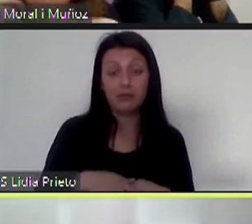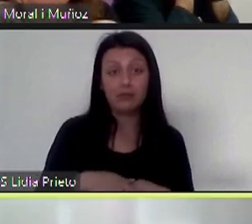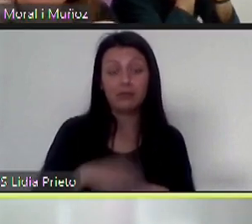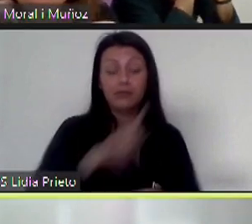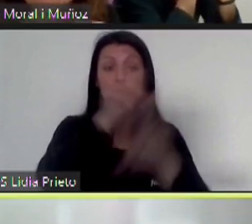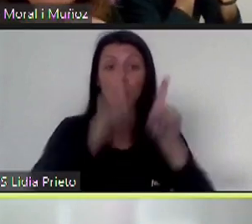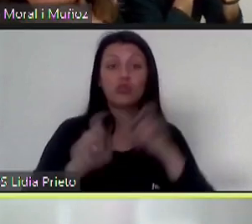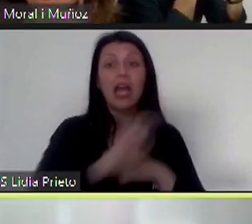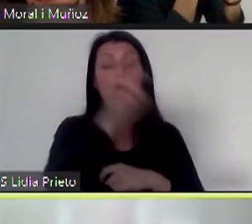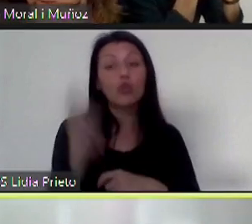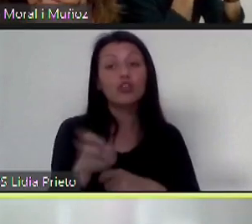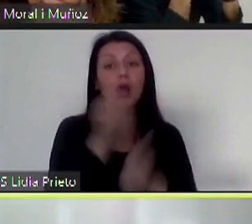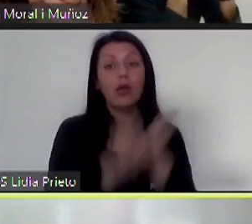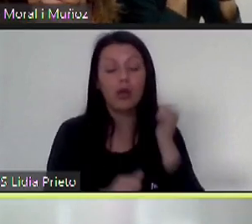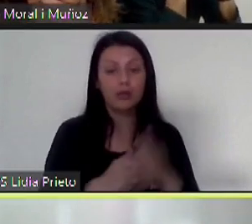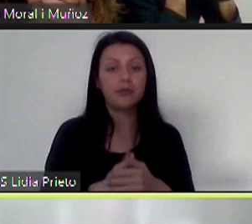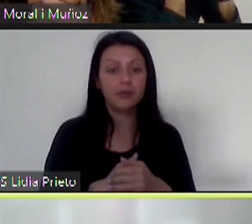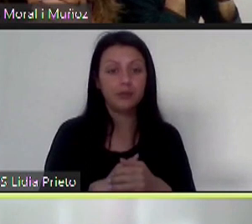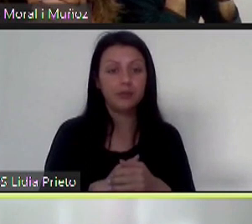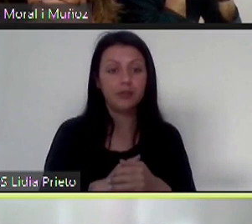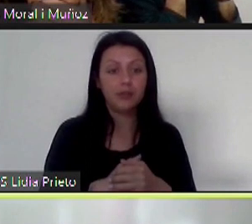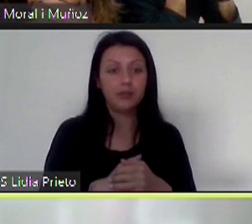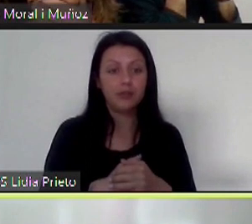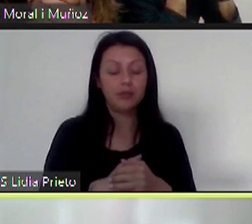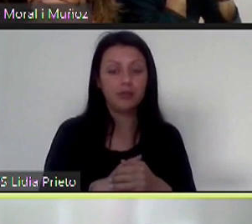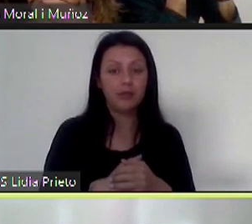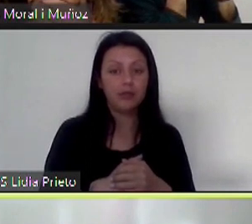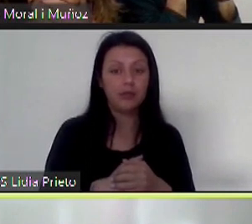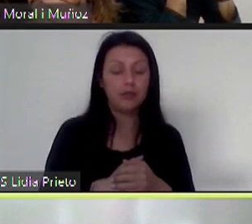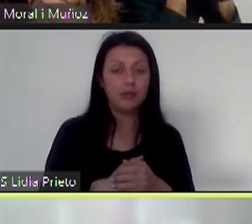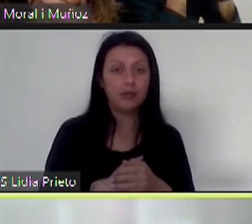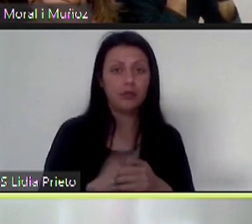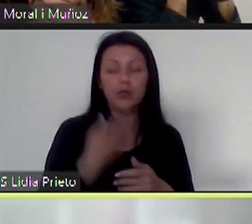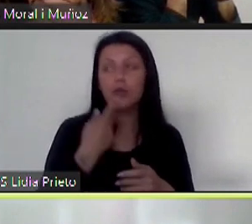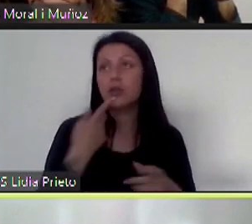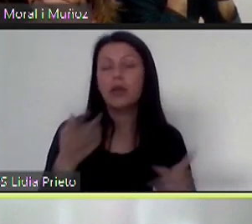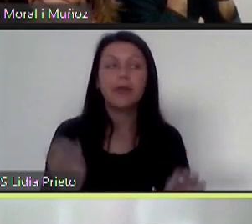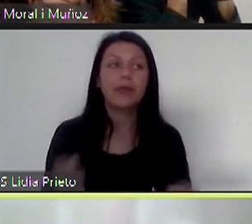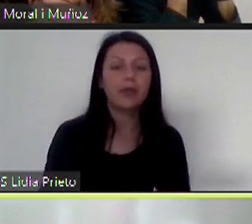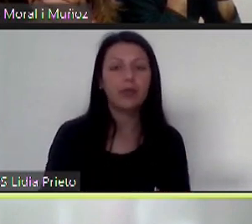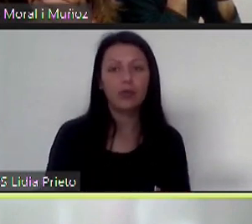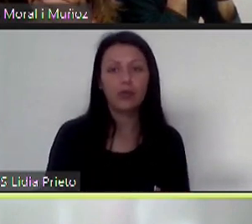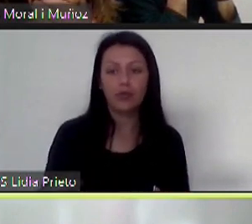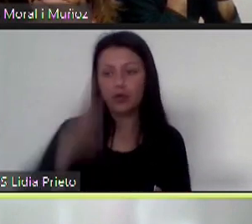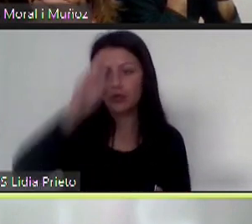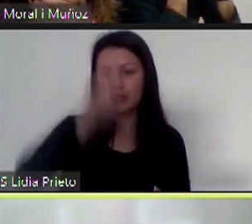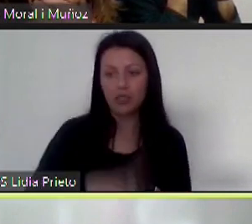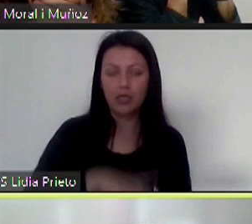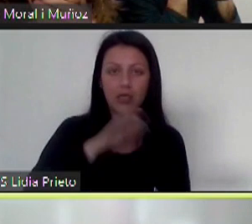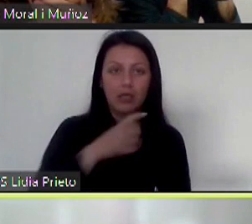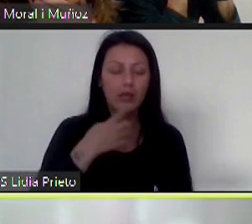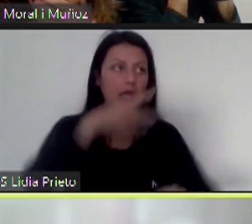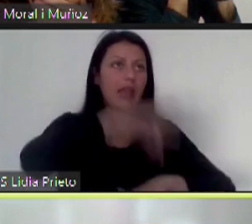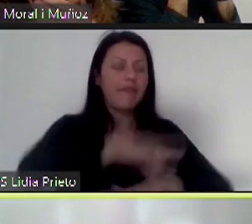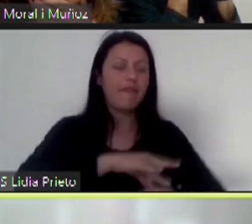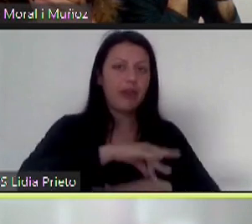pregunta era, o sea, a lo mejor yo no, claro, nadie va diciendo nadie, no sé quién puede ir diciendo soy enfermo